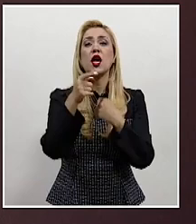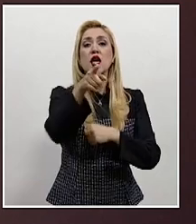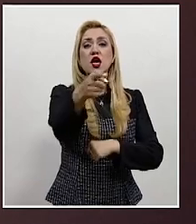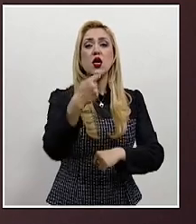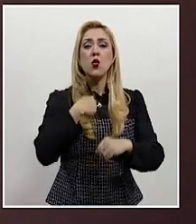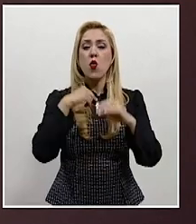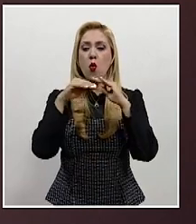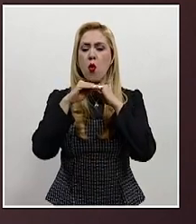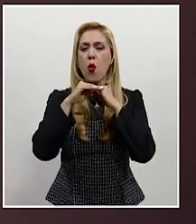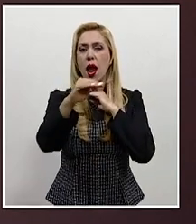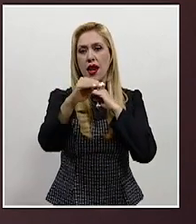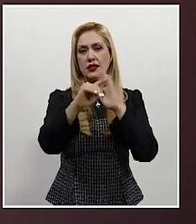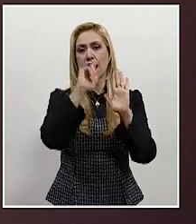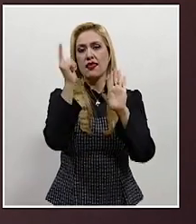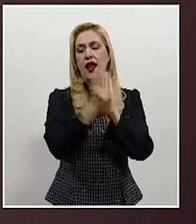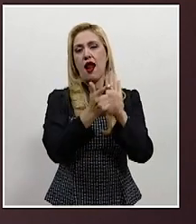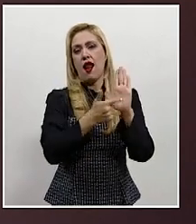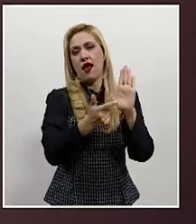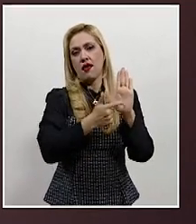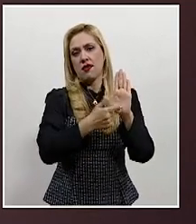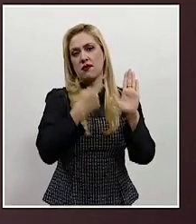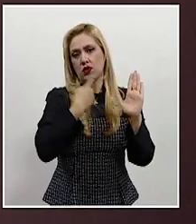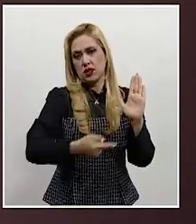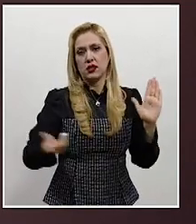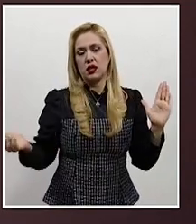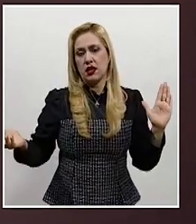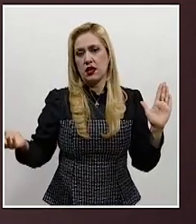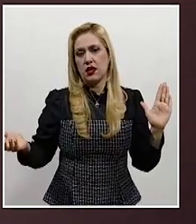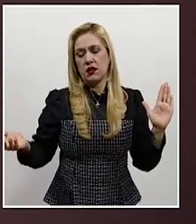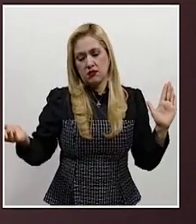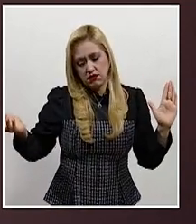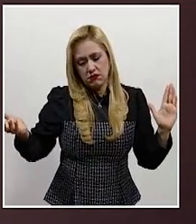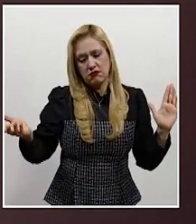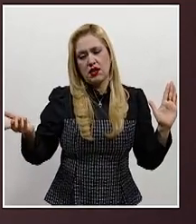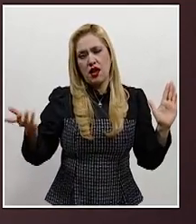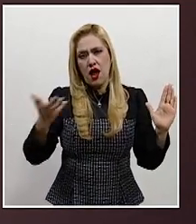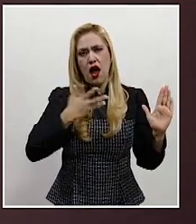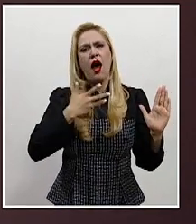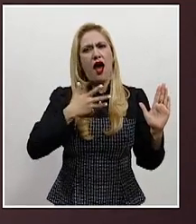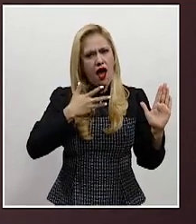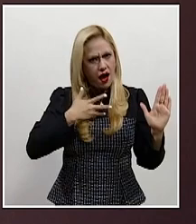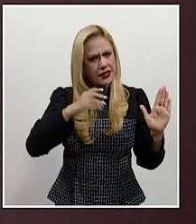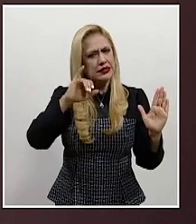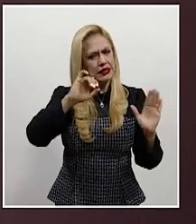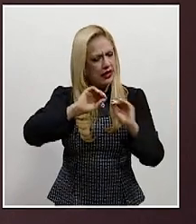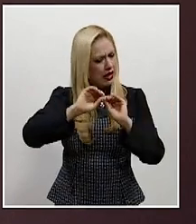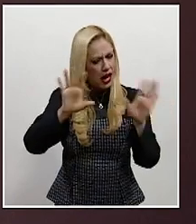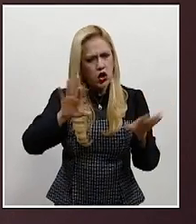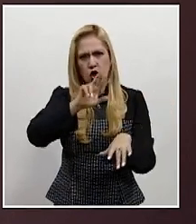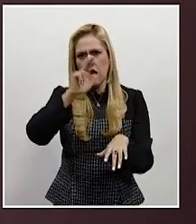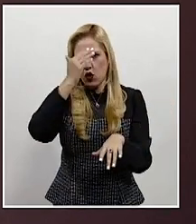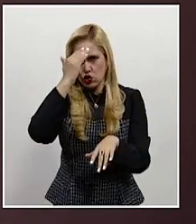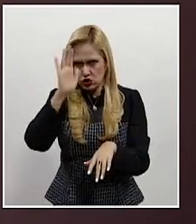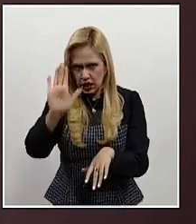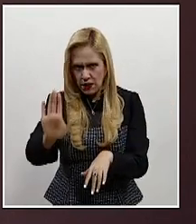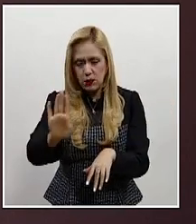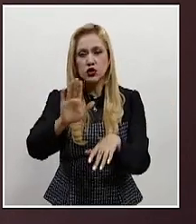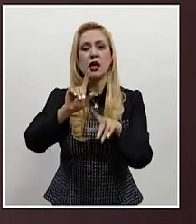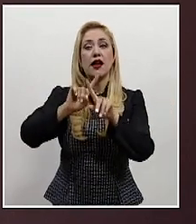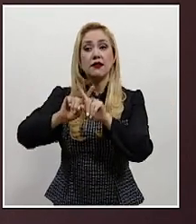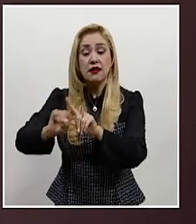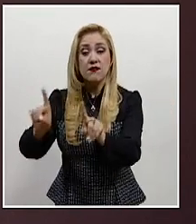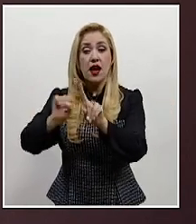ley. Entonces, como sabemos que realmente hay un reconocimiento de las diferencias y la Constitución Política